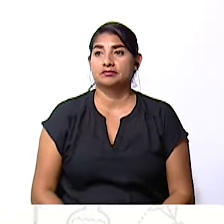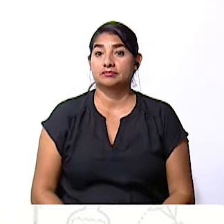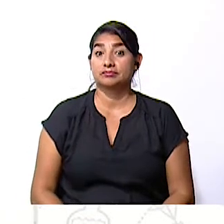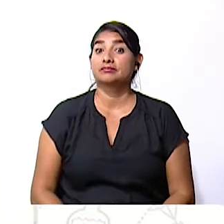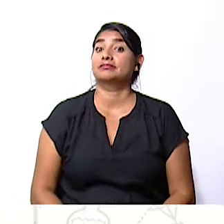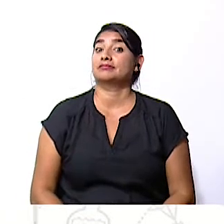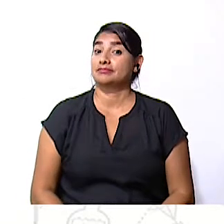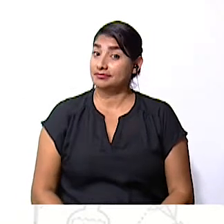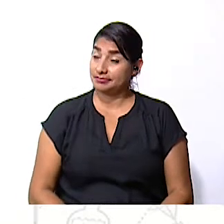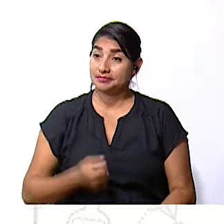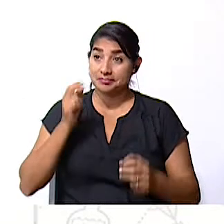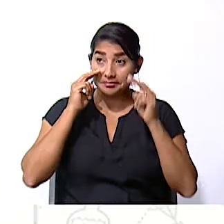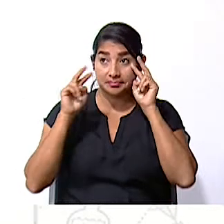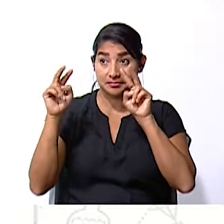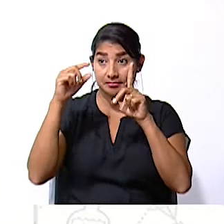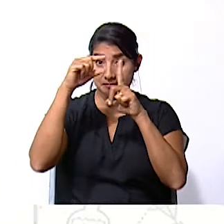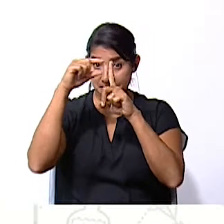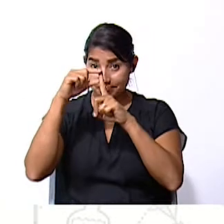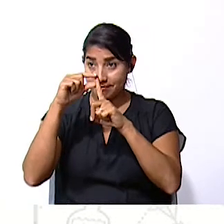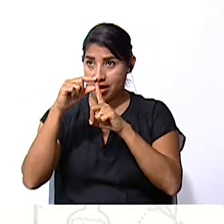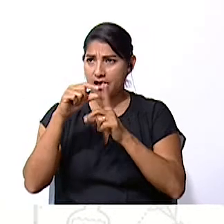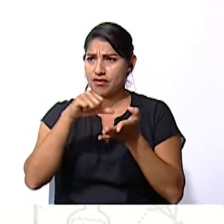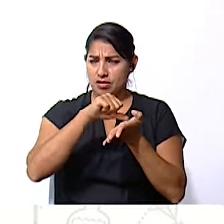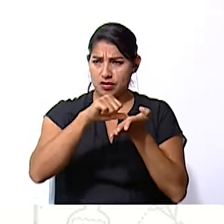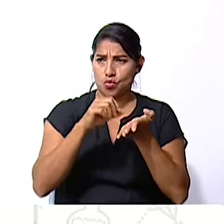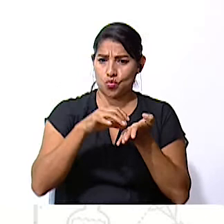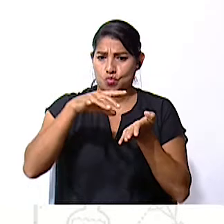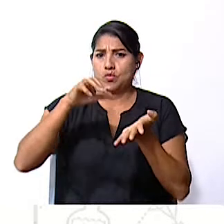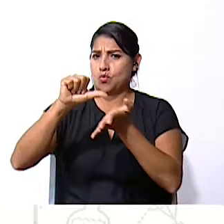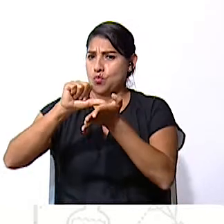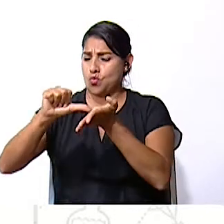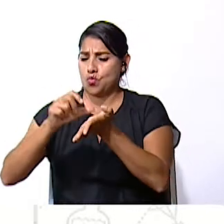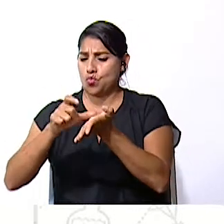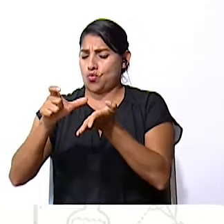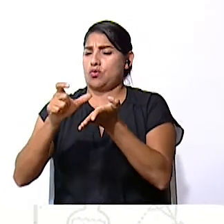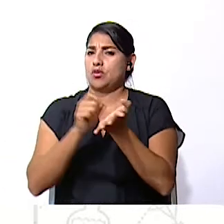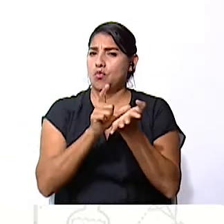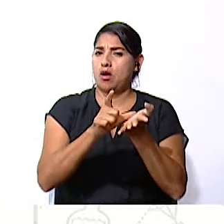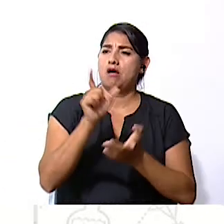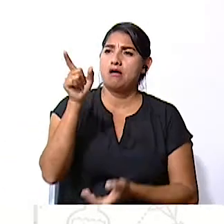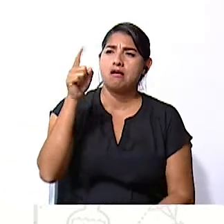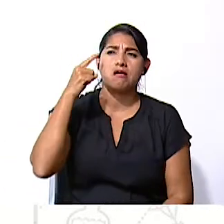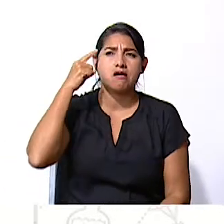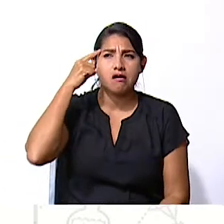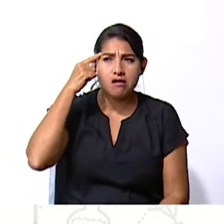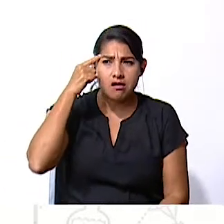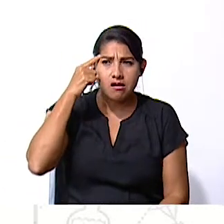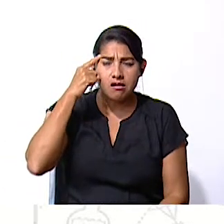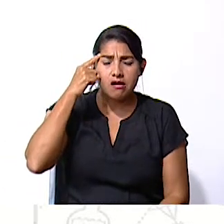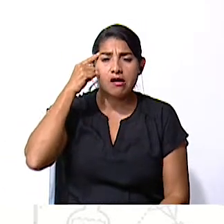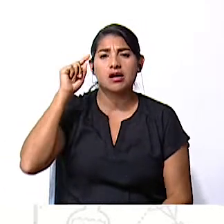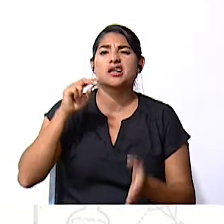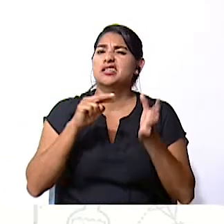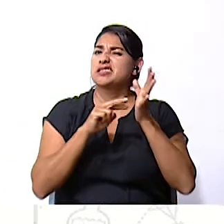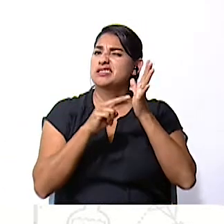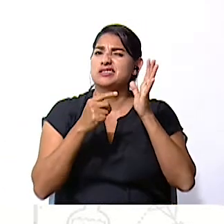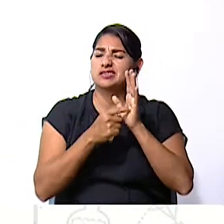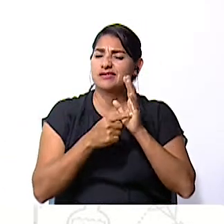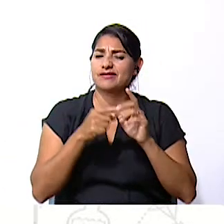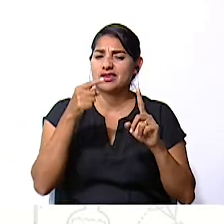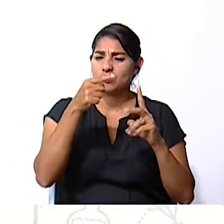Ah, ¿están observando esas palabras destacadas? Por supuesto. Piensen, ¿qué es lo que nos